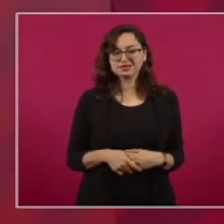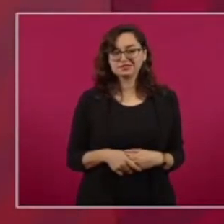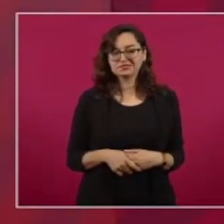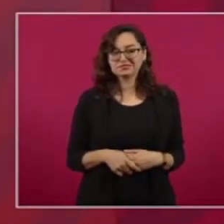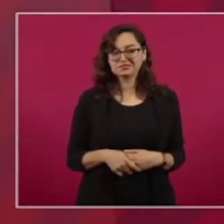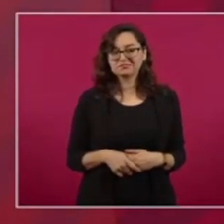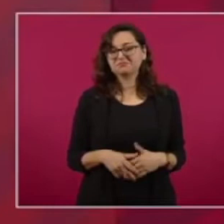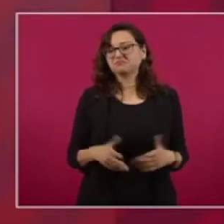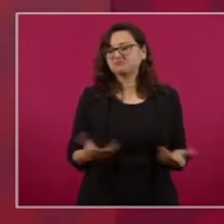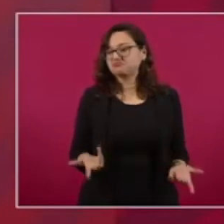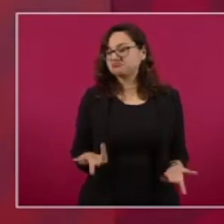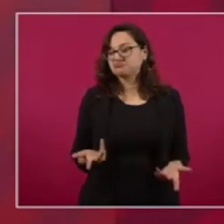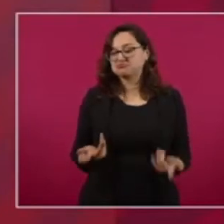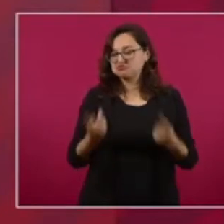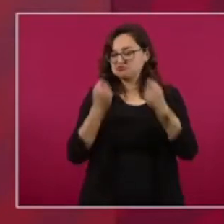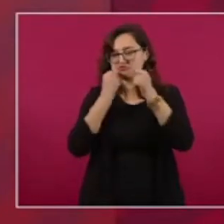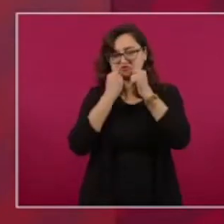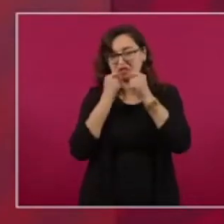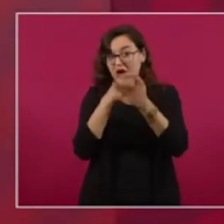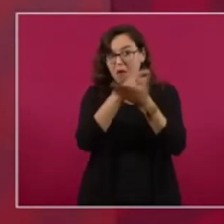El fin justifica los medios.